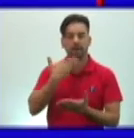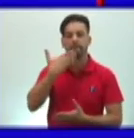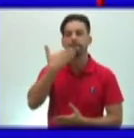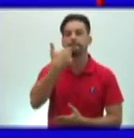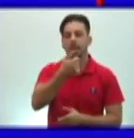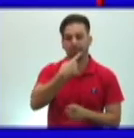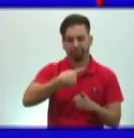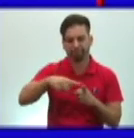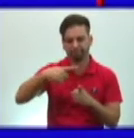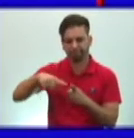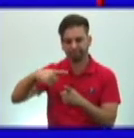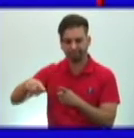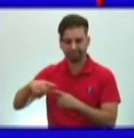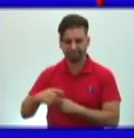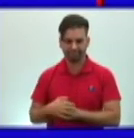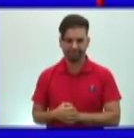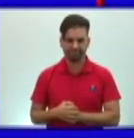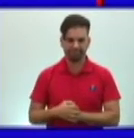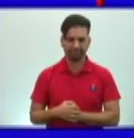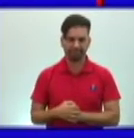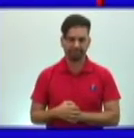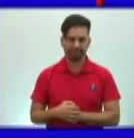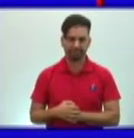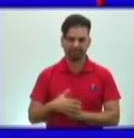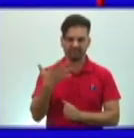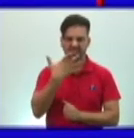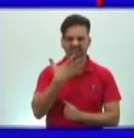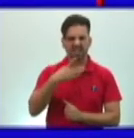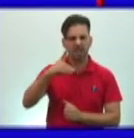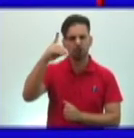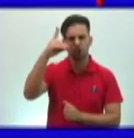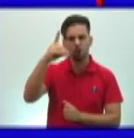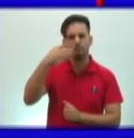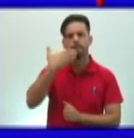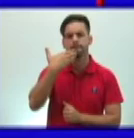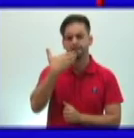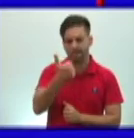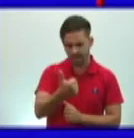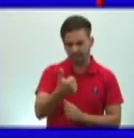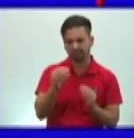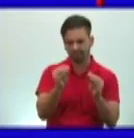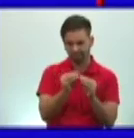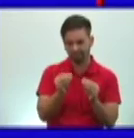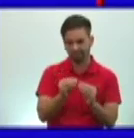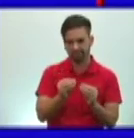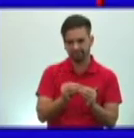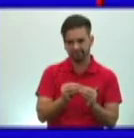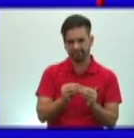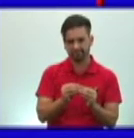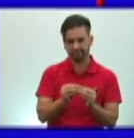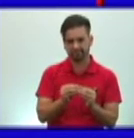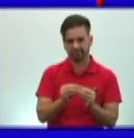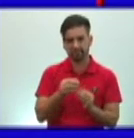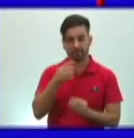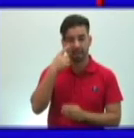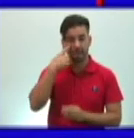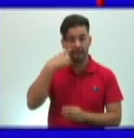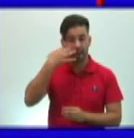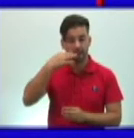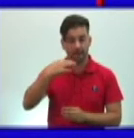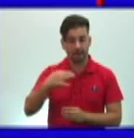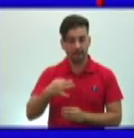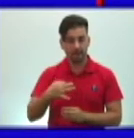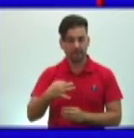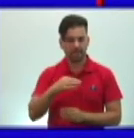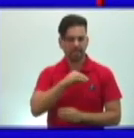diciendo Martí, la lágrima, el bien es Dios, la lágrima es la fuente del sentimiento eterno. Si el